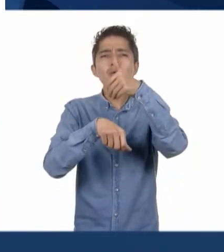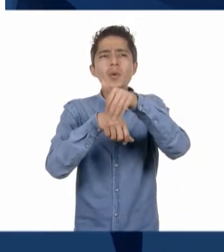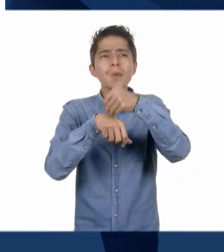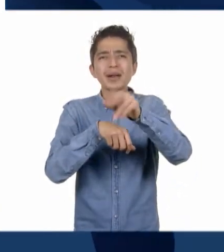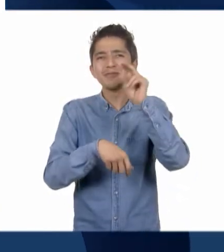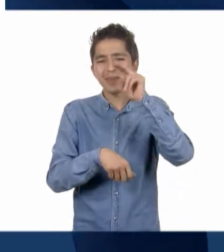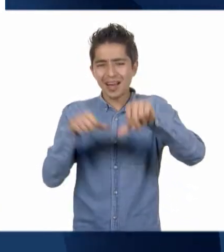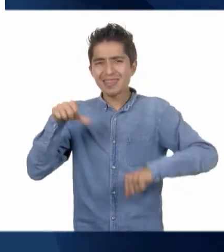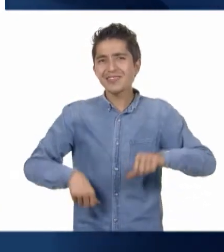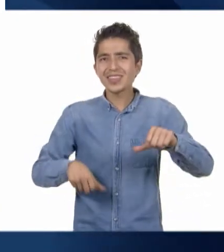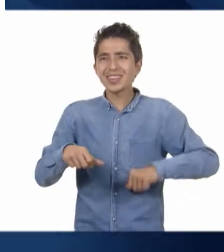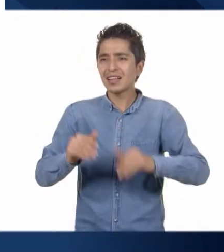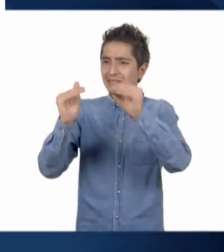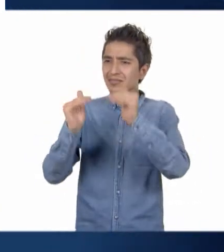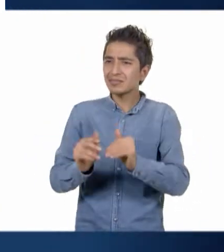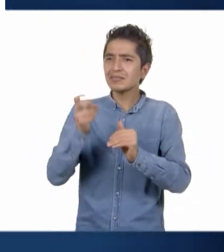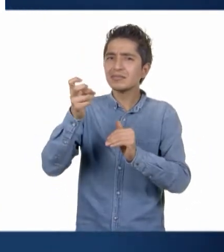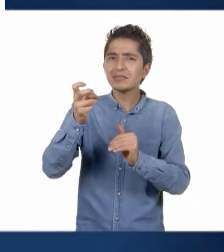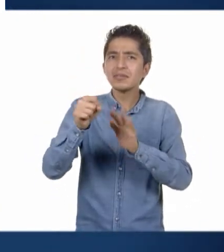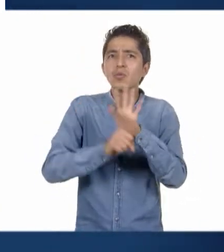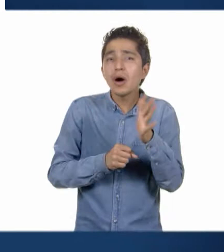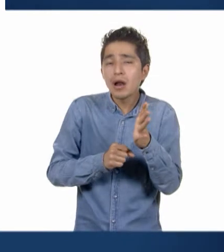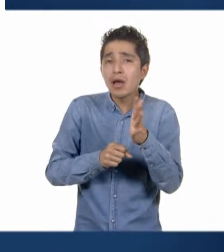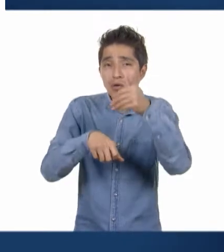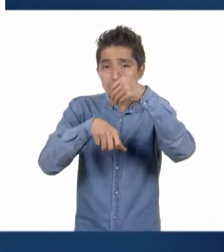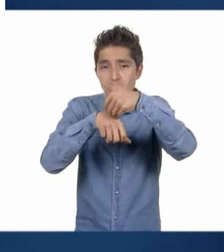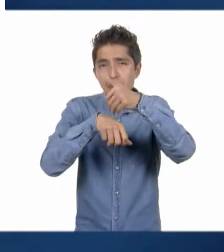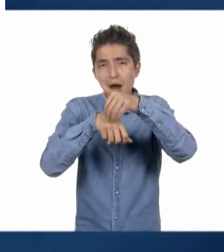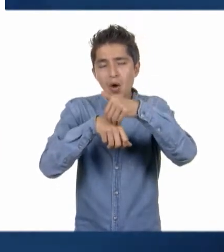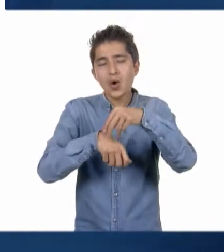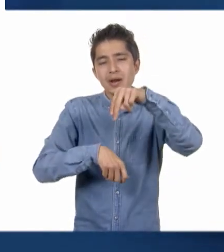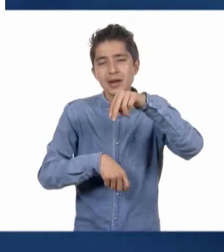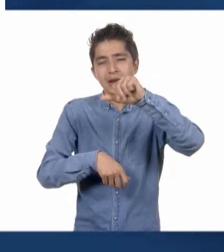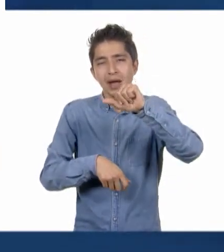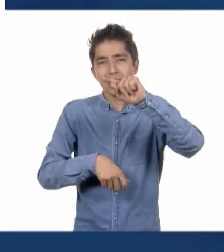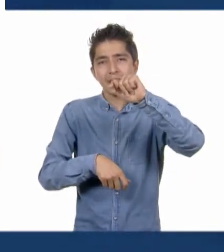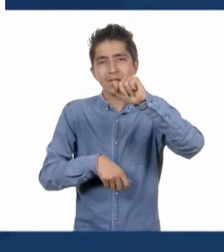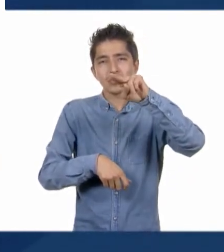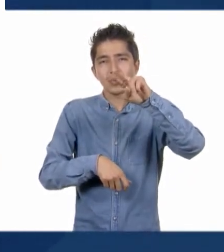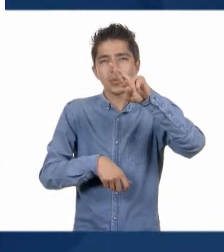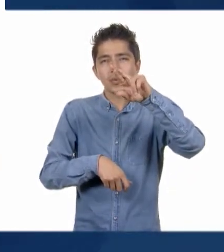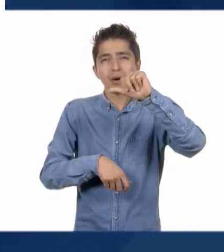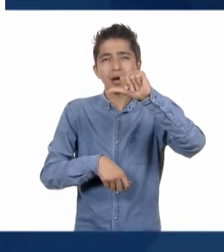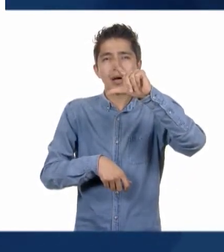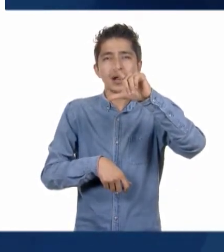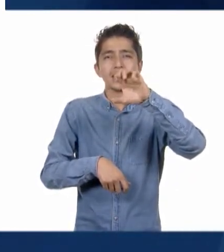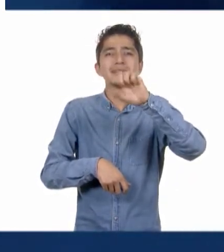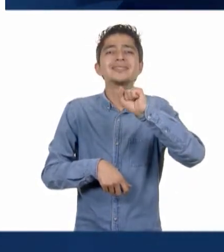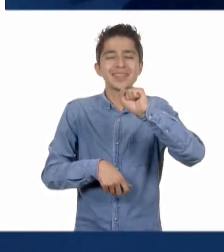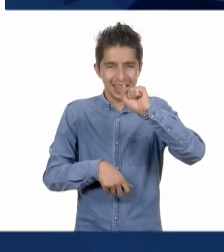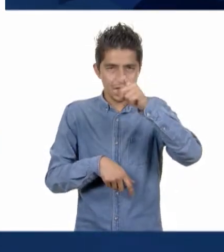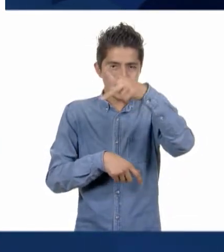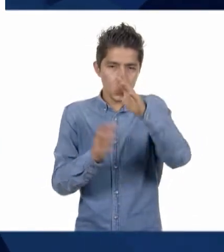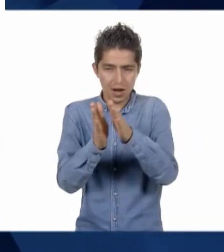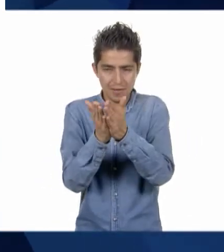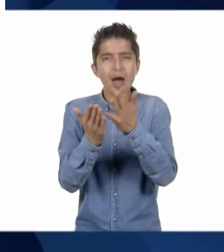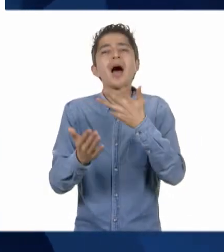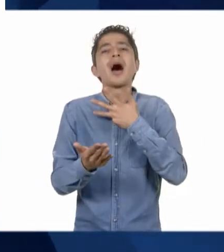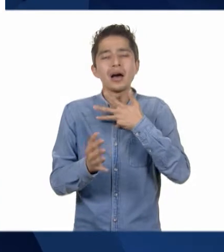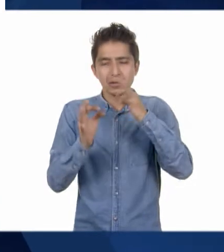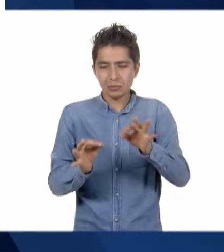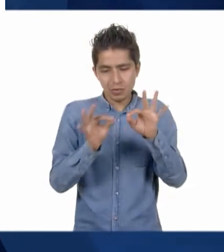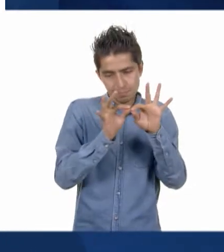la actividad? Son números naturales. Muy bien, en tu libro hay una recta para localizar los números